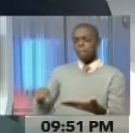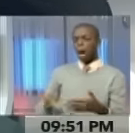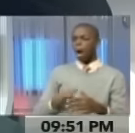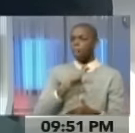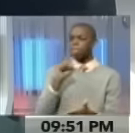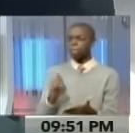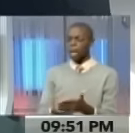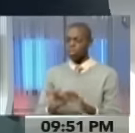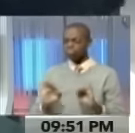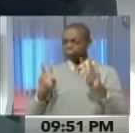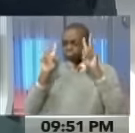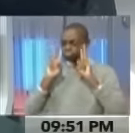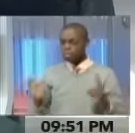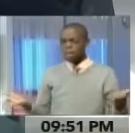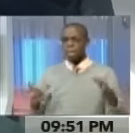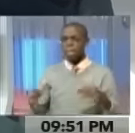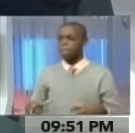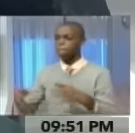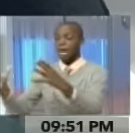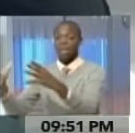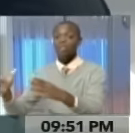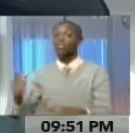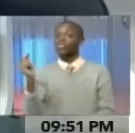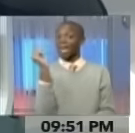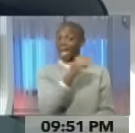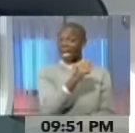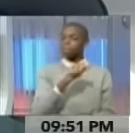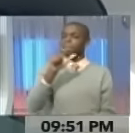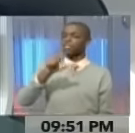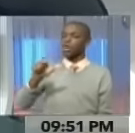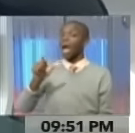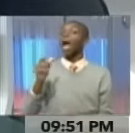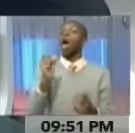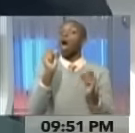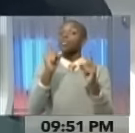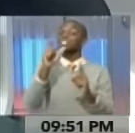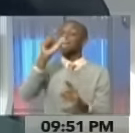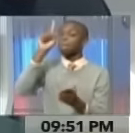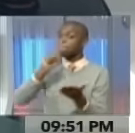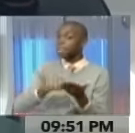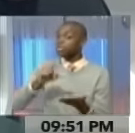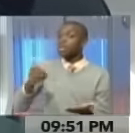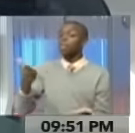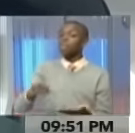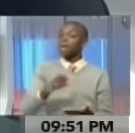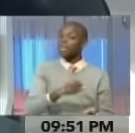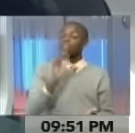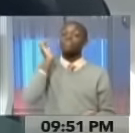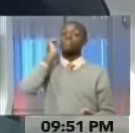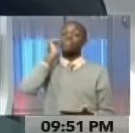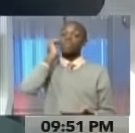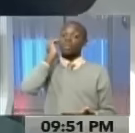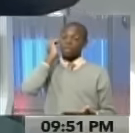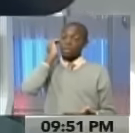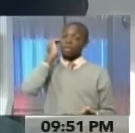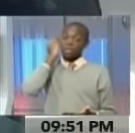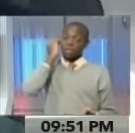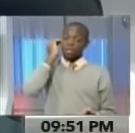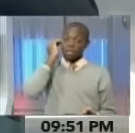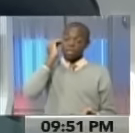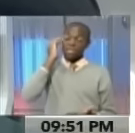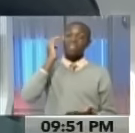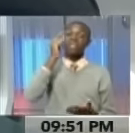es decir los 11000 muertos él sabía que estaban los 9333 cédulas invent las inventó él la inventó su equipo su